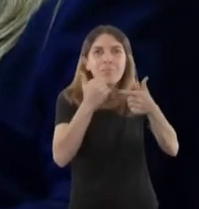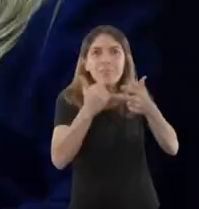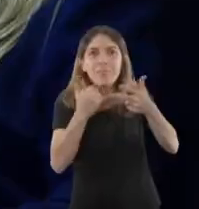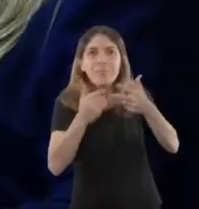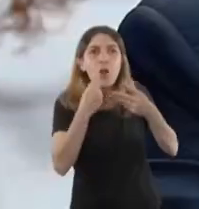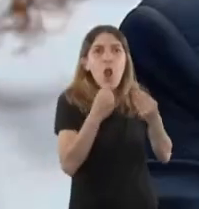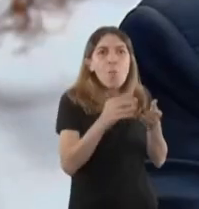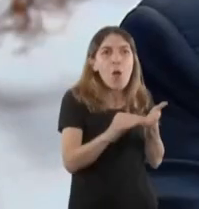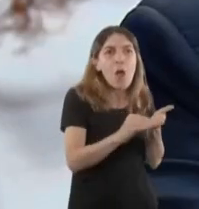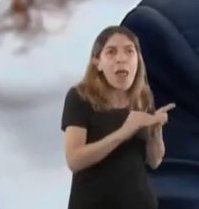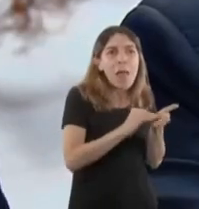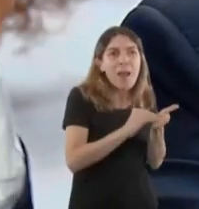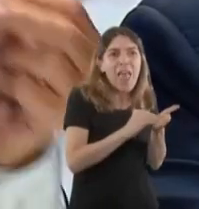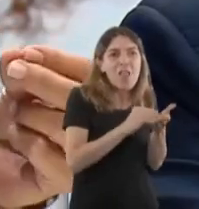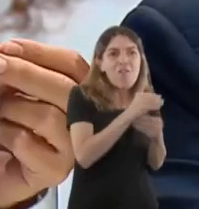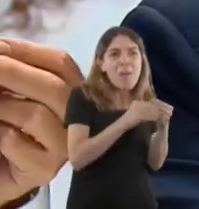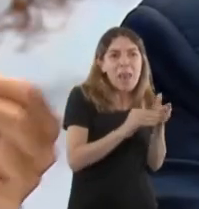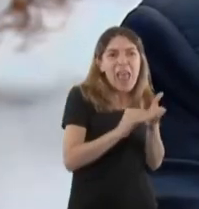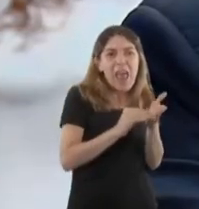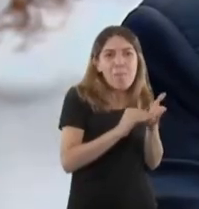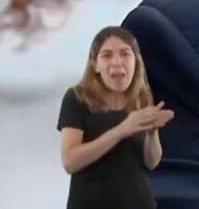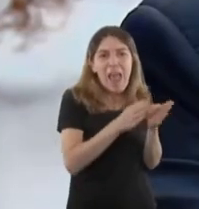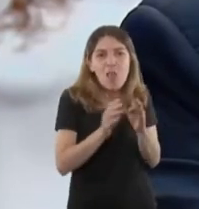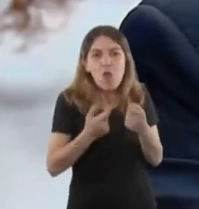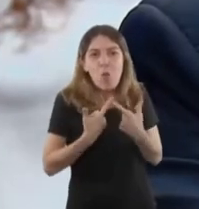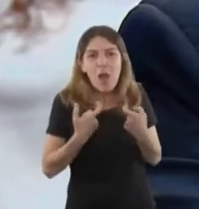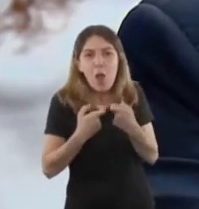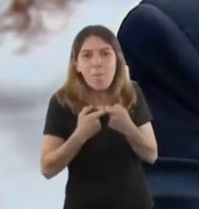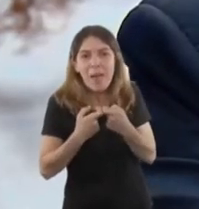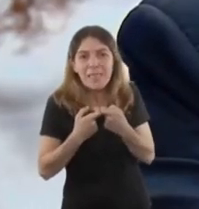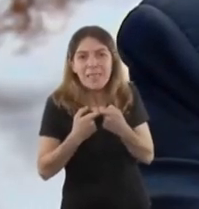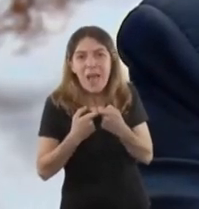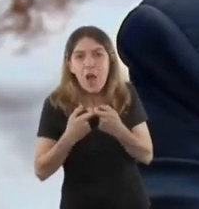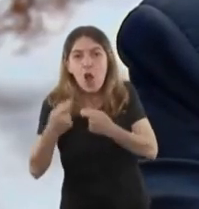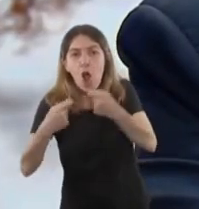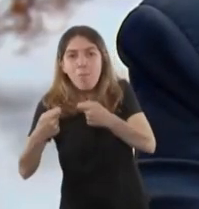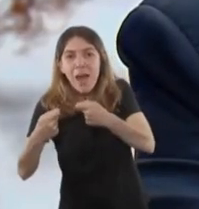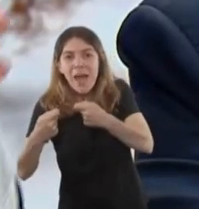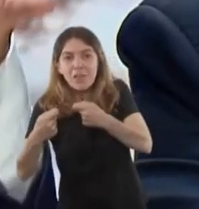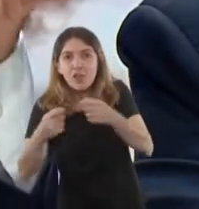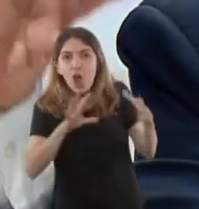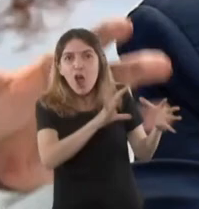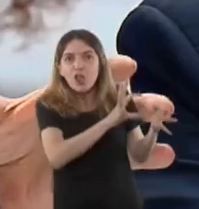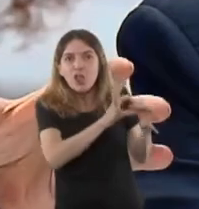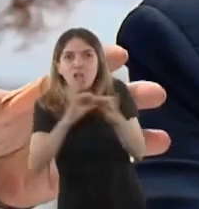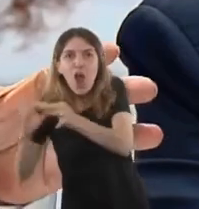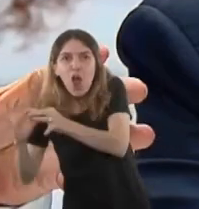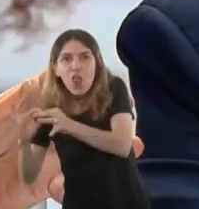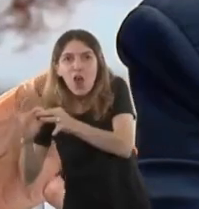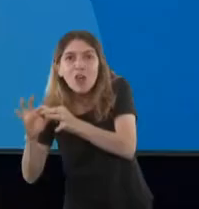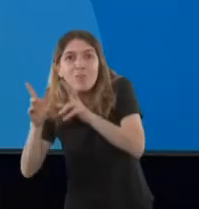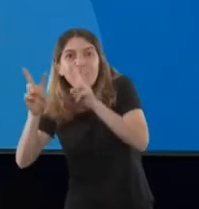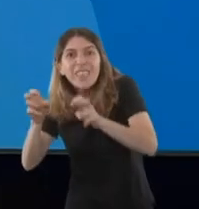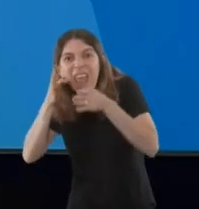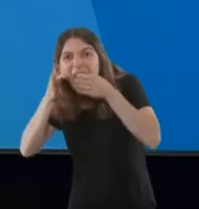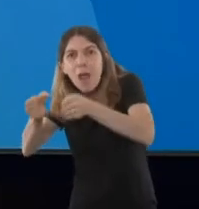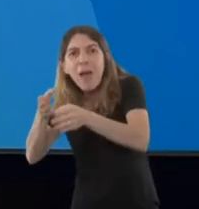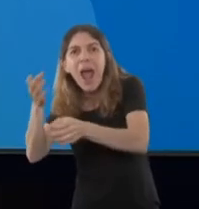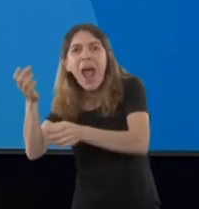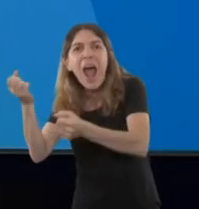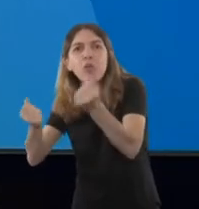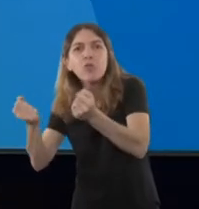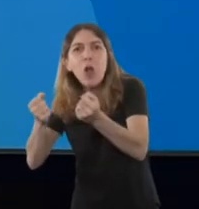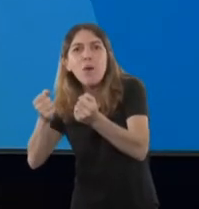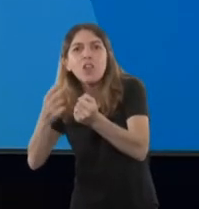empresarios sectores comerciales alrededor de la ley de desarrollo del sector automotriz y de la ley de